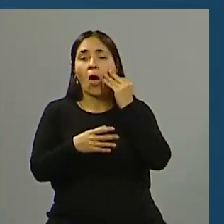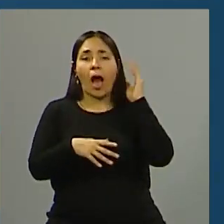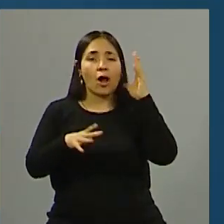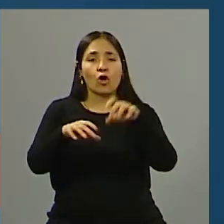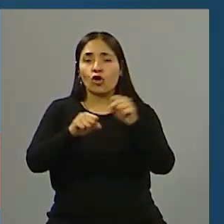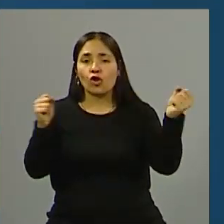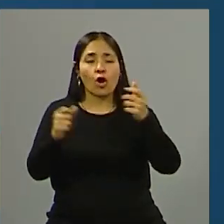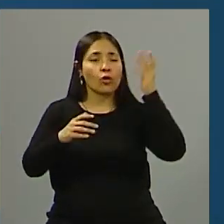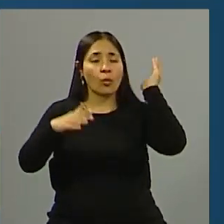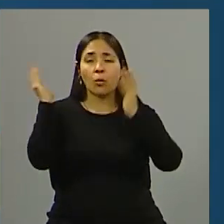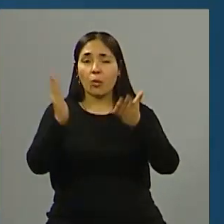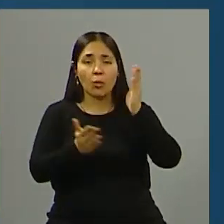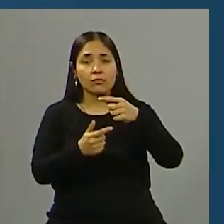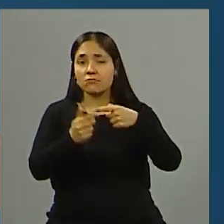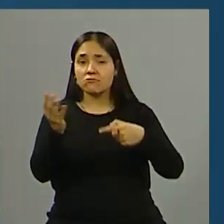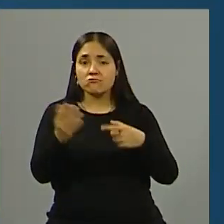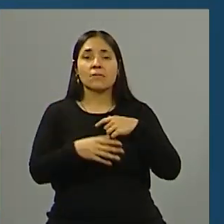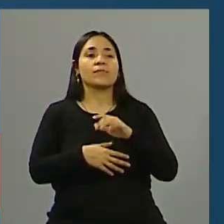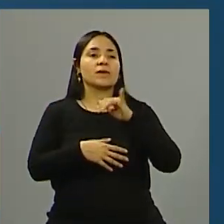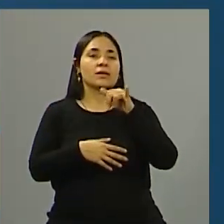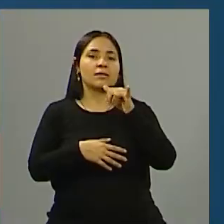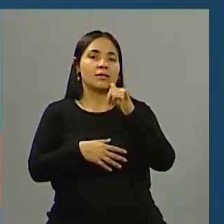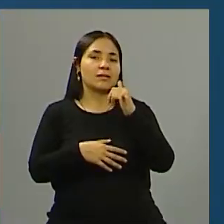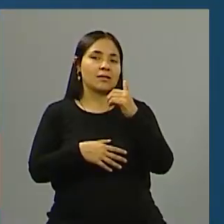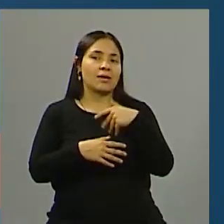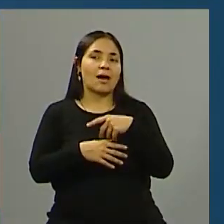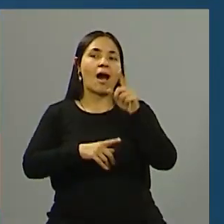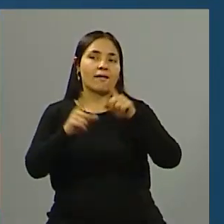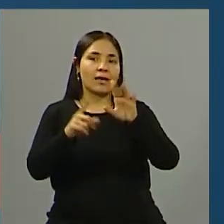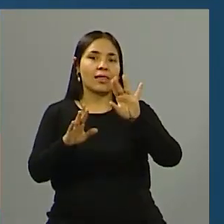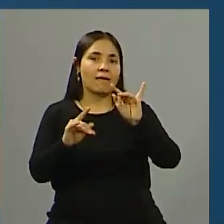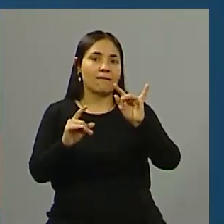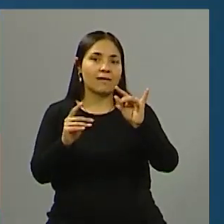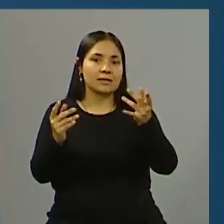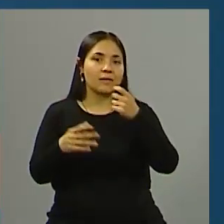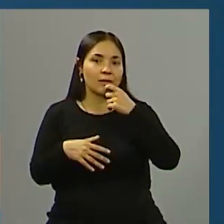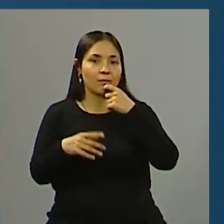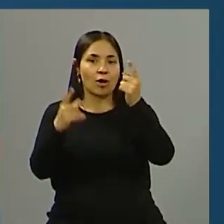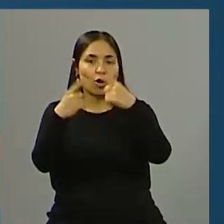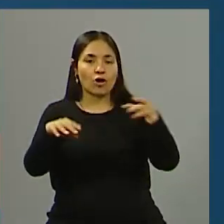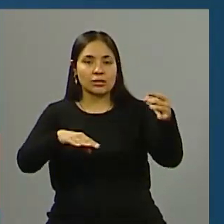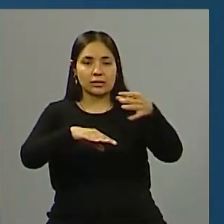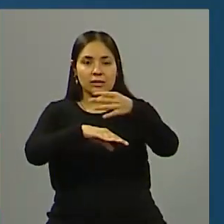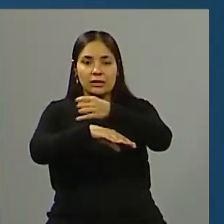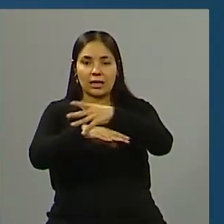otros países, ¿no? Que a veces es difícil explicar cómo se roban material ferroviario